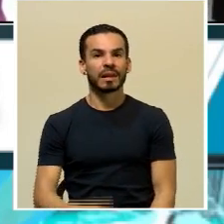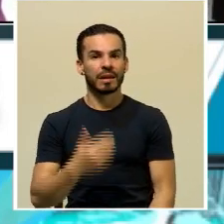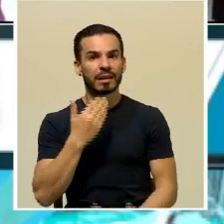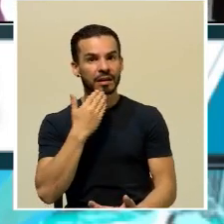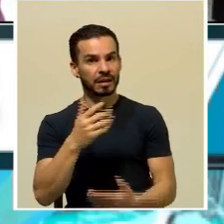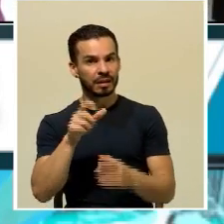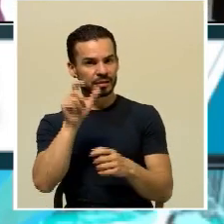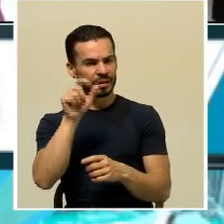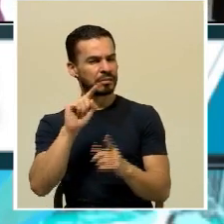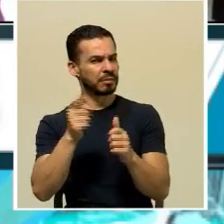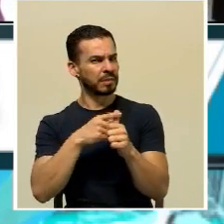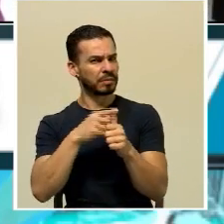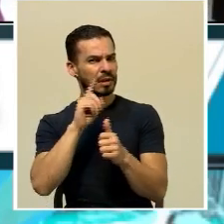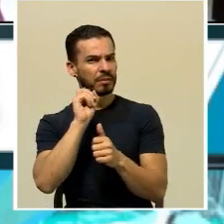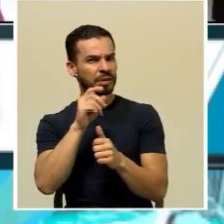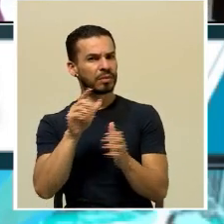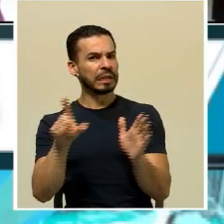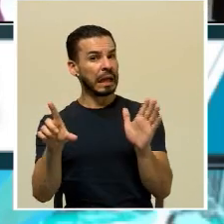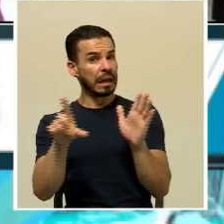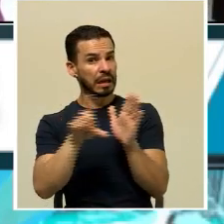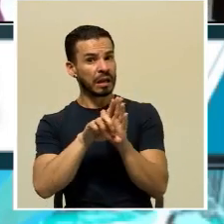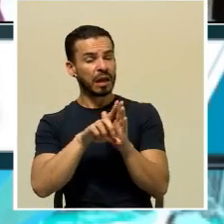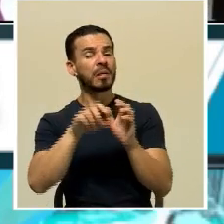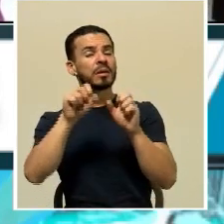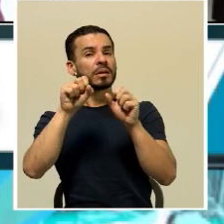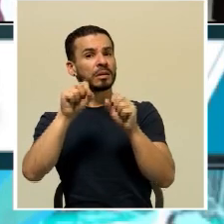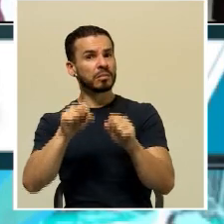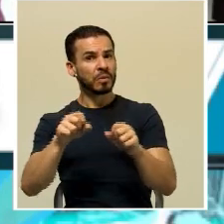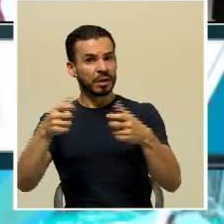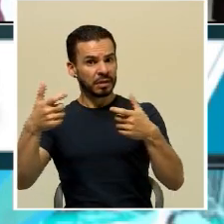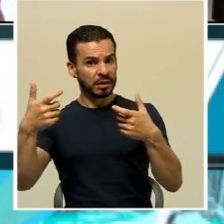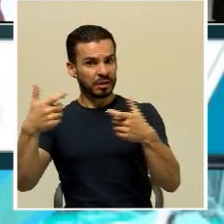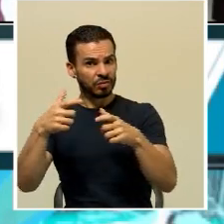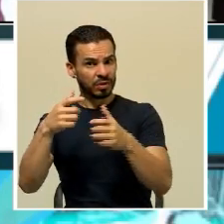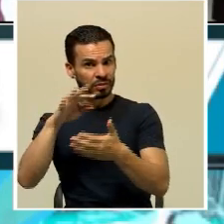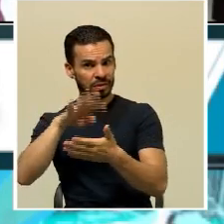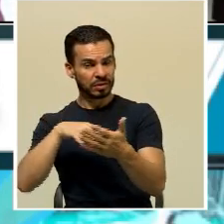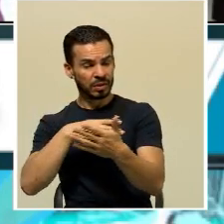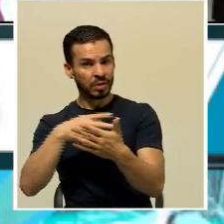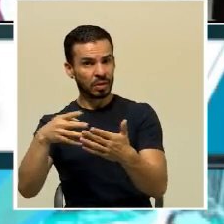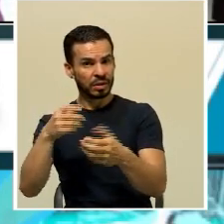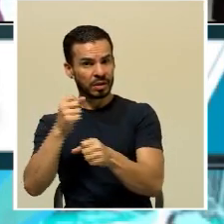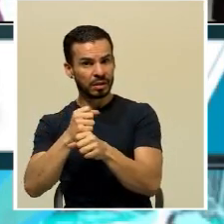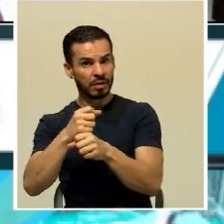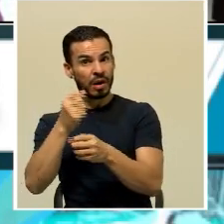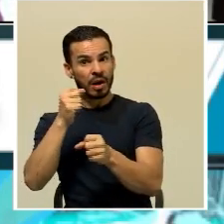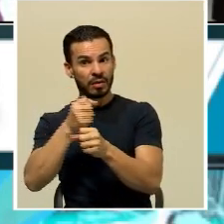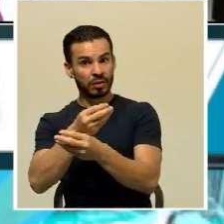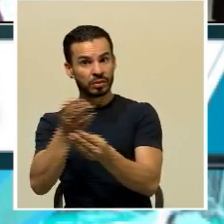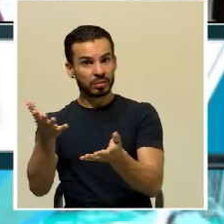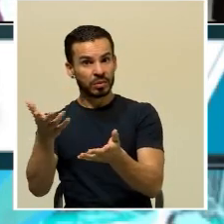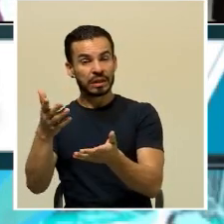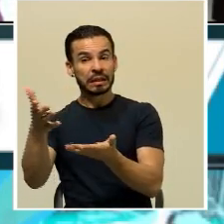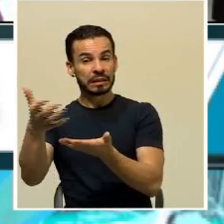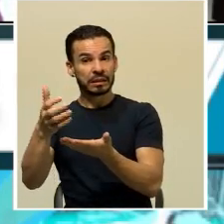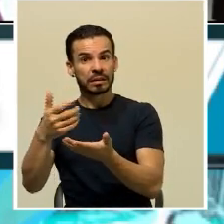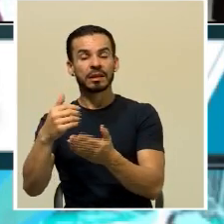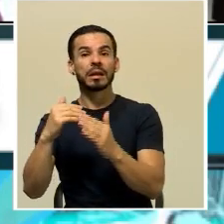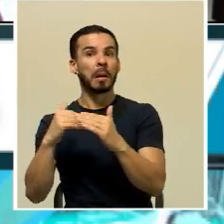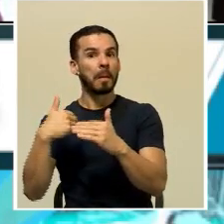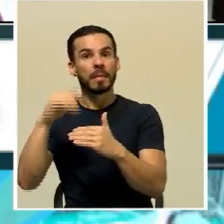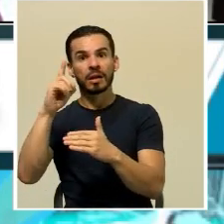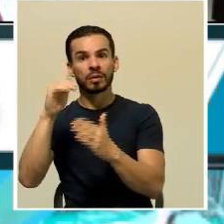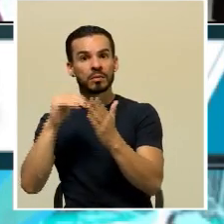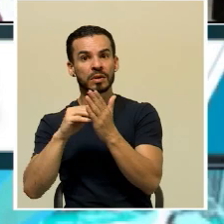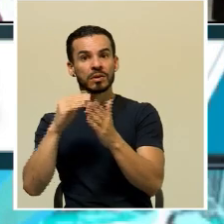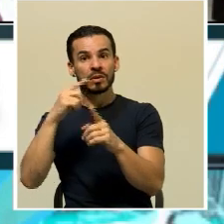Eric. Primera pregunta, ¿legalmente puede reducirse la jornada laboral a los empleados públicos que ganan más de